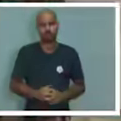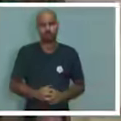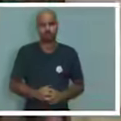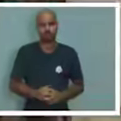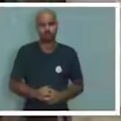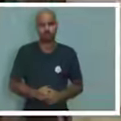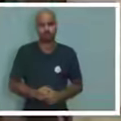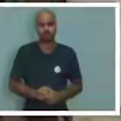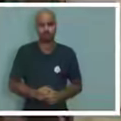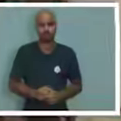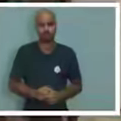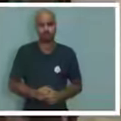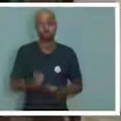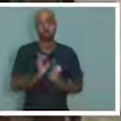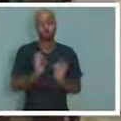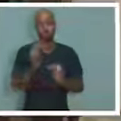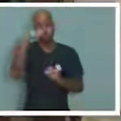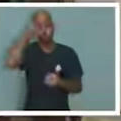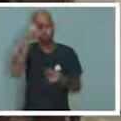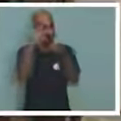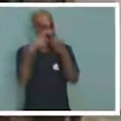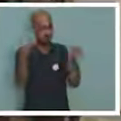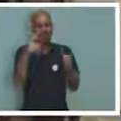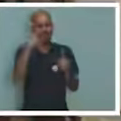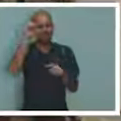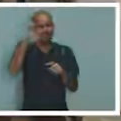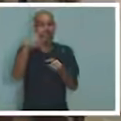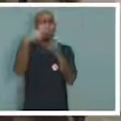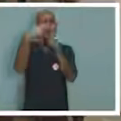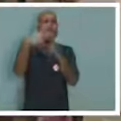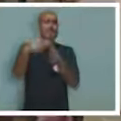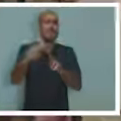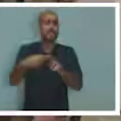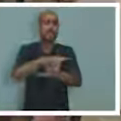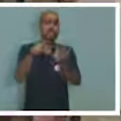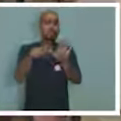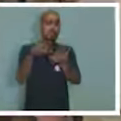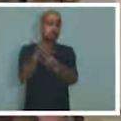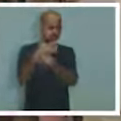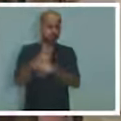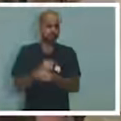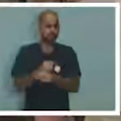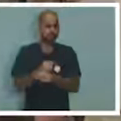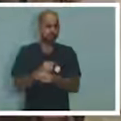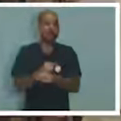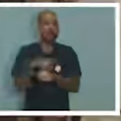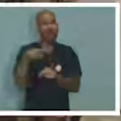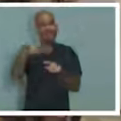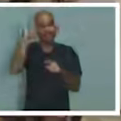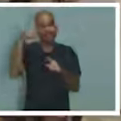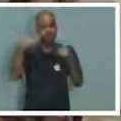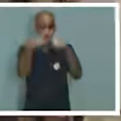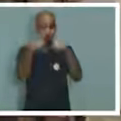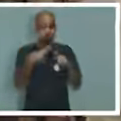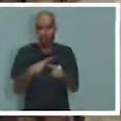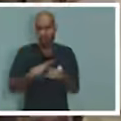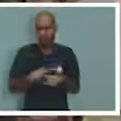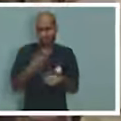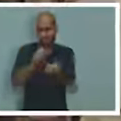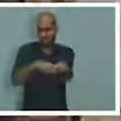En Cuba existen 5 tipos de razas y una línea sintética que son utilizadas en los cruzamientos para las que se garantiza el